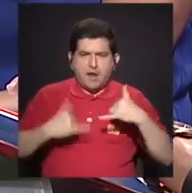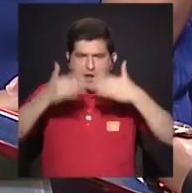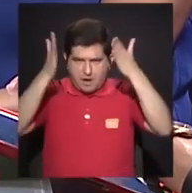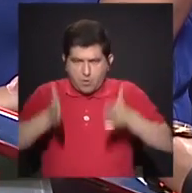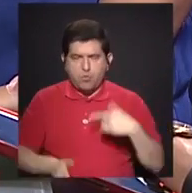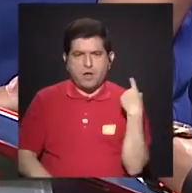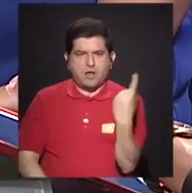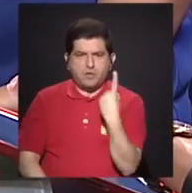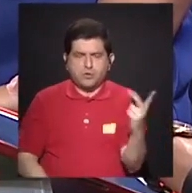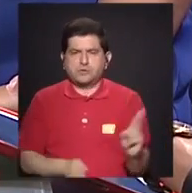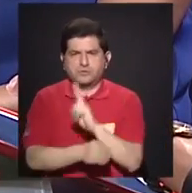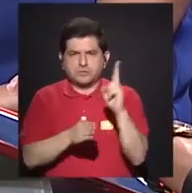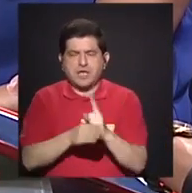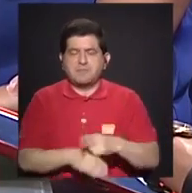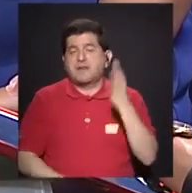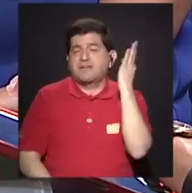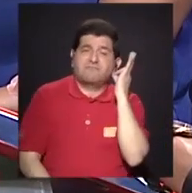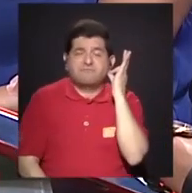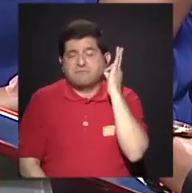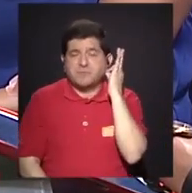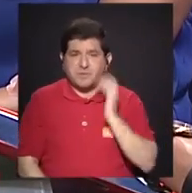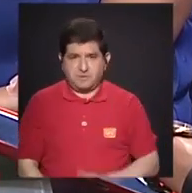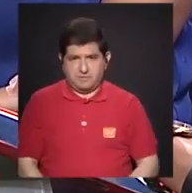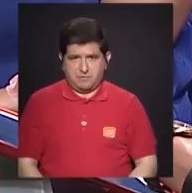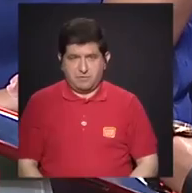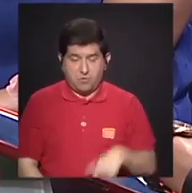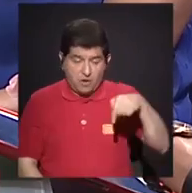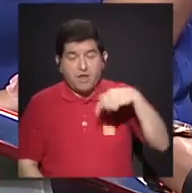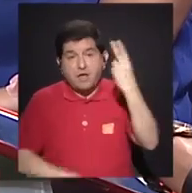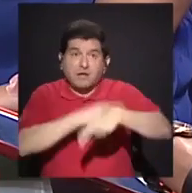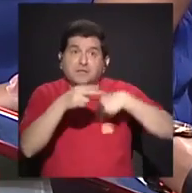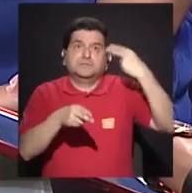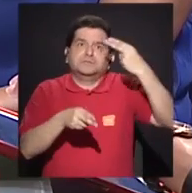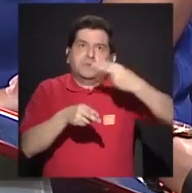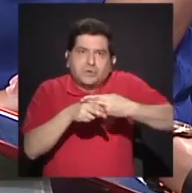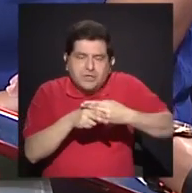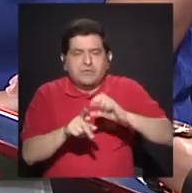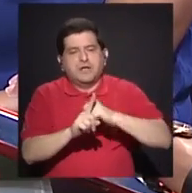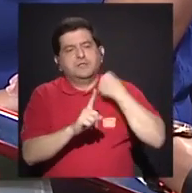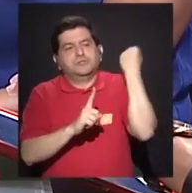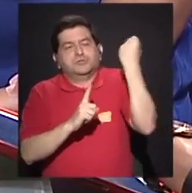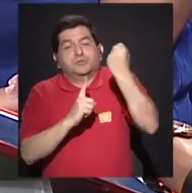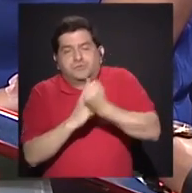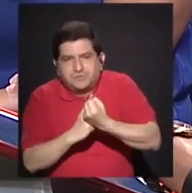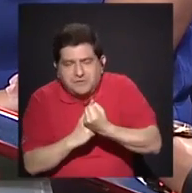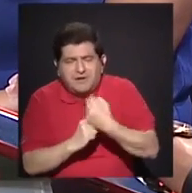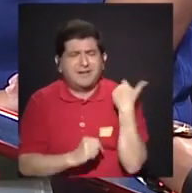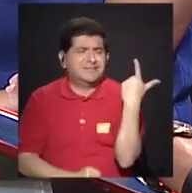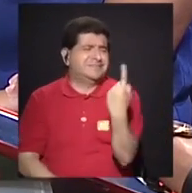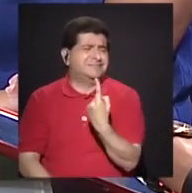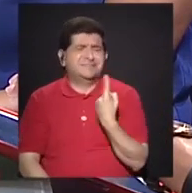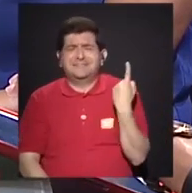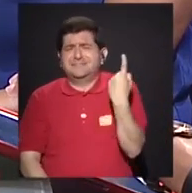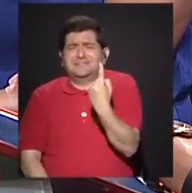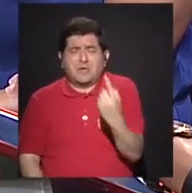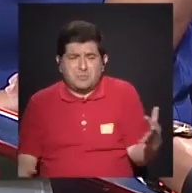siempre utilizamos el femenino, porque en este universo en el que vivimos, en esta sociedad en la que vivimos, siempre, siempre lo que asociamos con lo